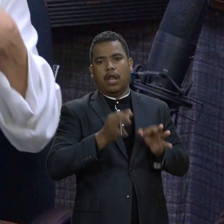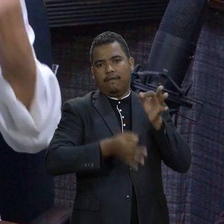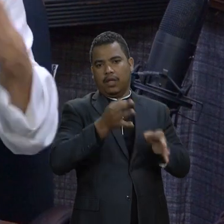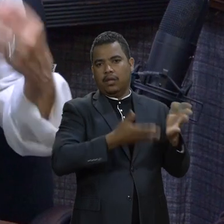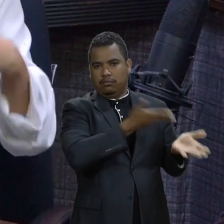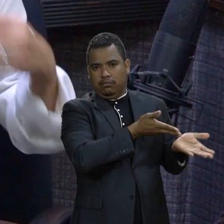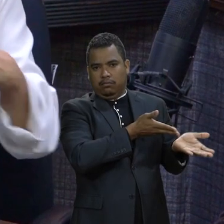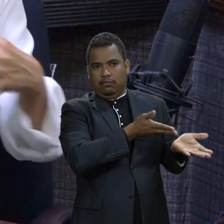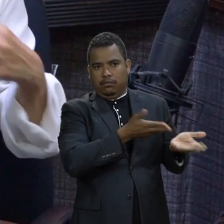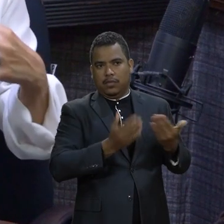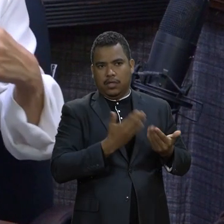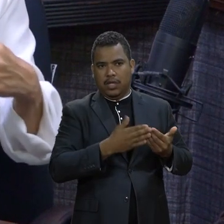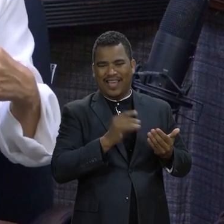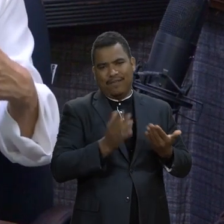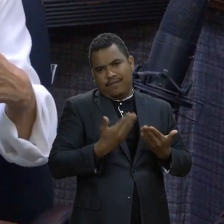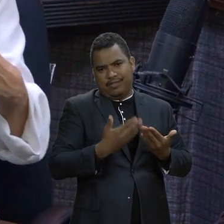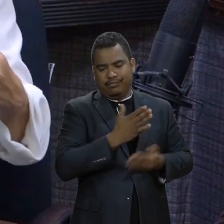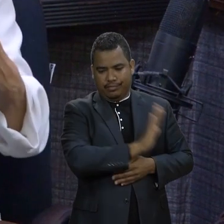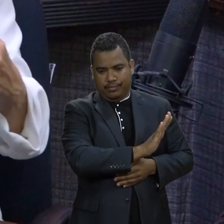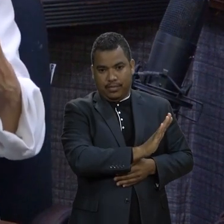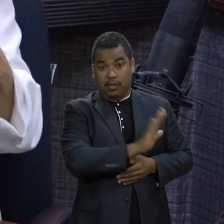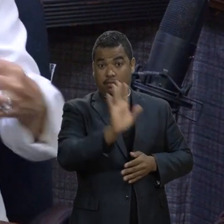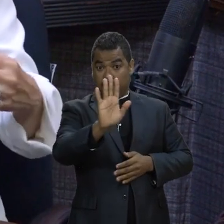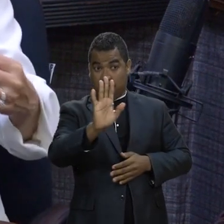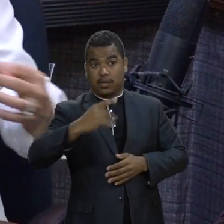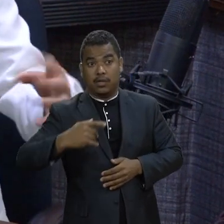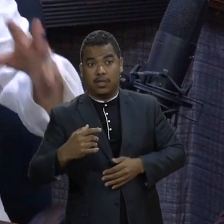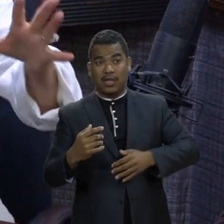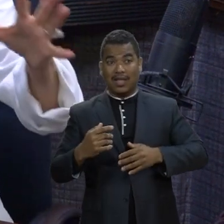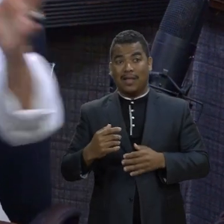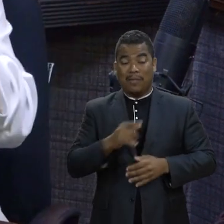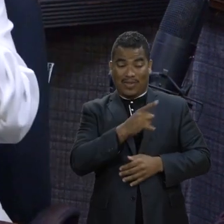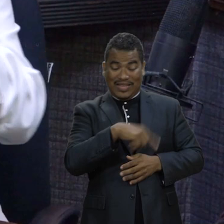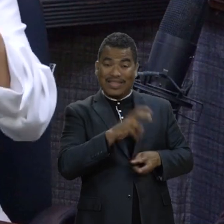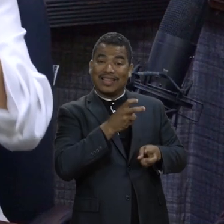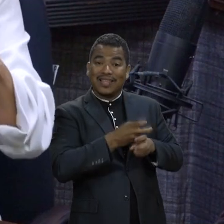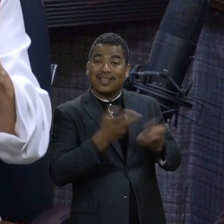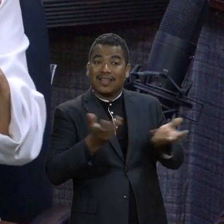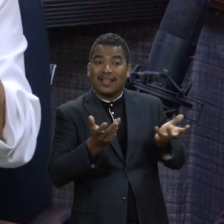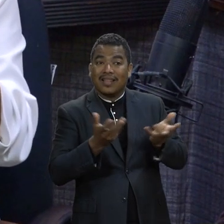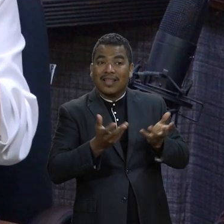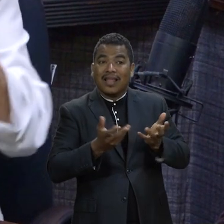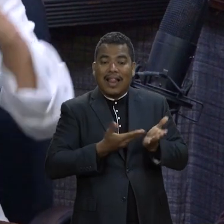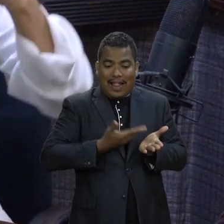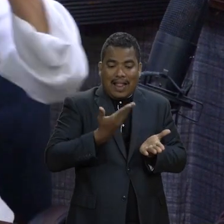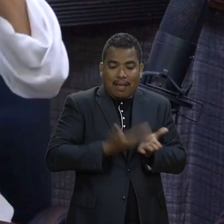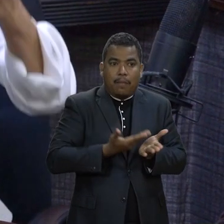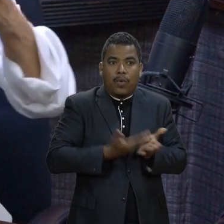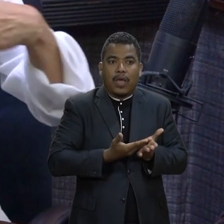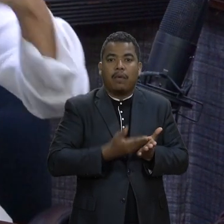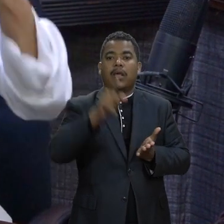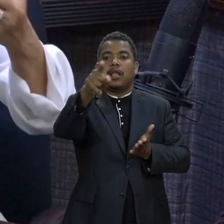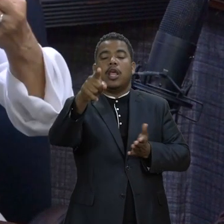maneja tan bien ese expediente, y entonces se le va una pifia y se le va algo que es importante, y cuando llega